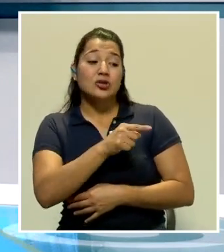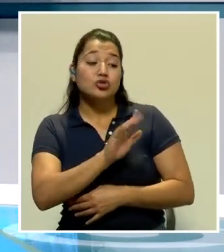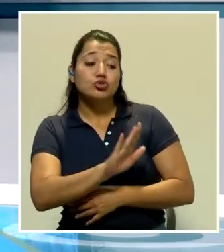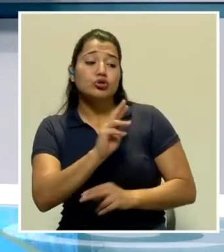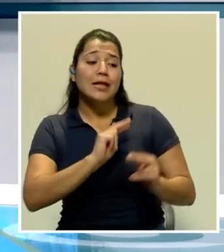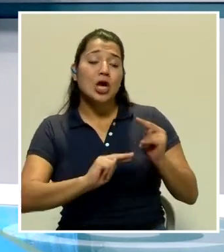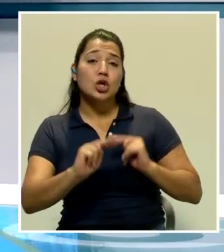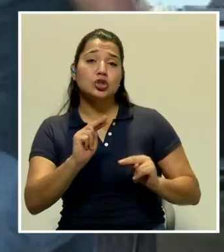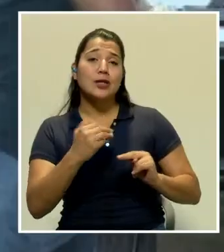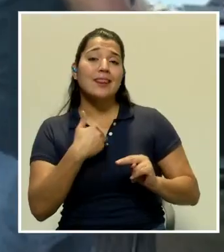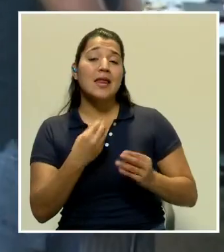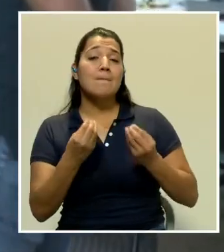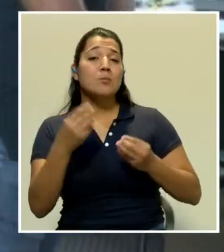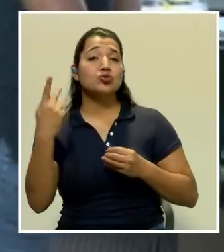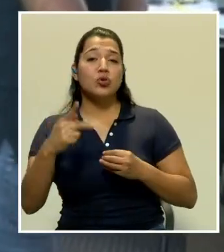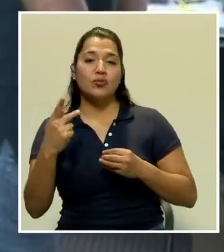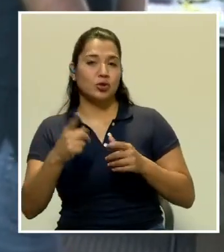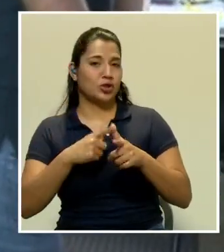riesgo.